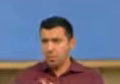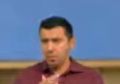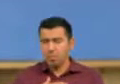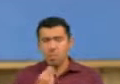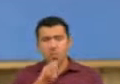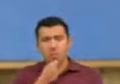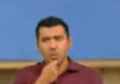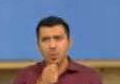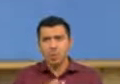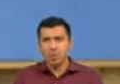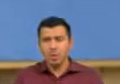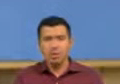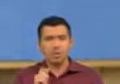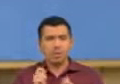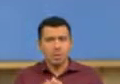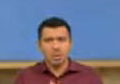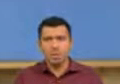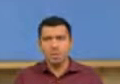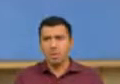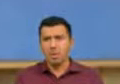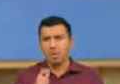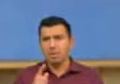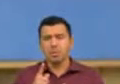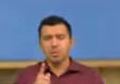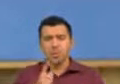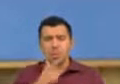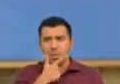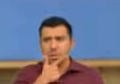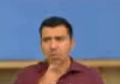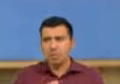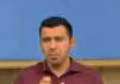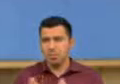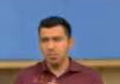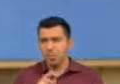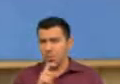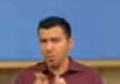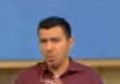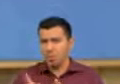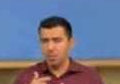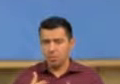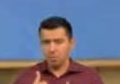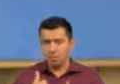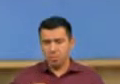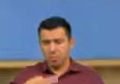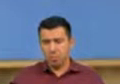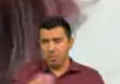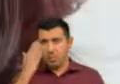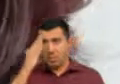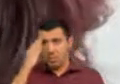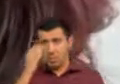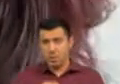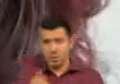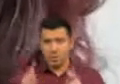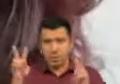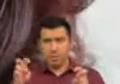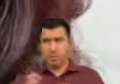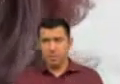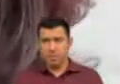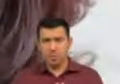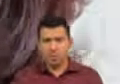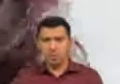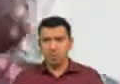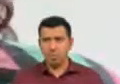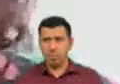y heteros y digamos en el problema porque yo estoy o estado educado sobre ese tema tanto la docente